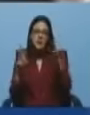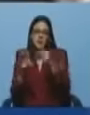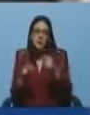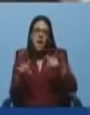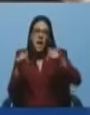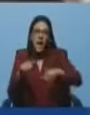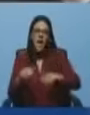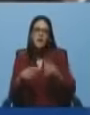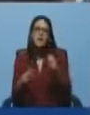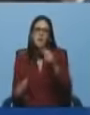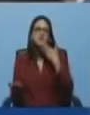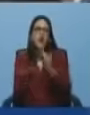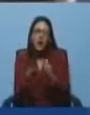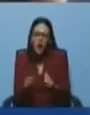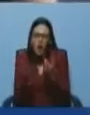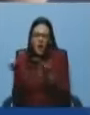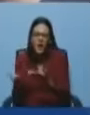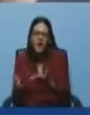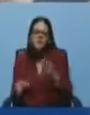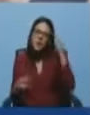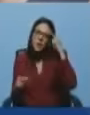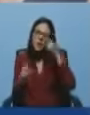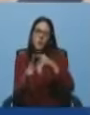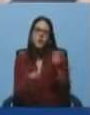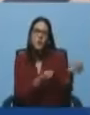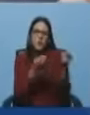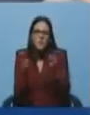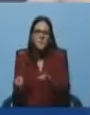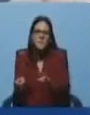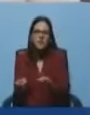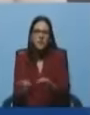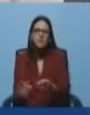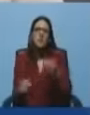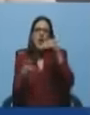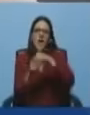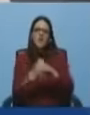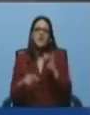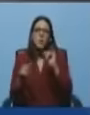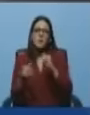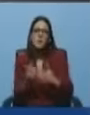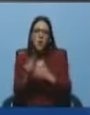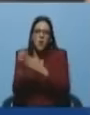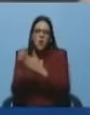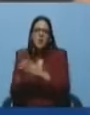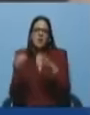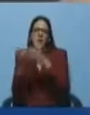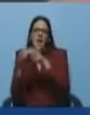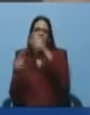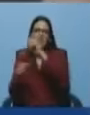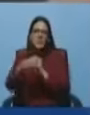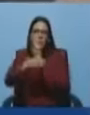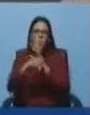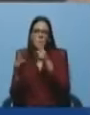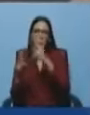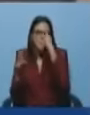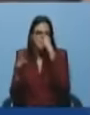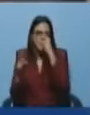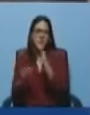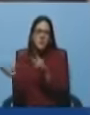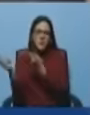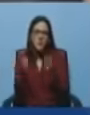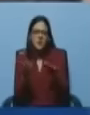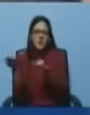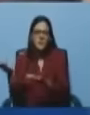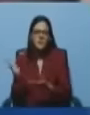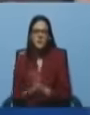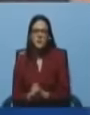este agradecimiento por esa invitación por parte del líder de la Federación de Rusia, Vladimir